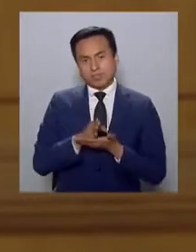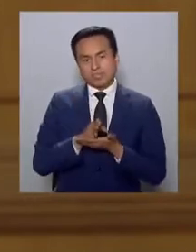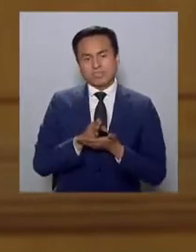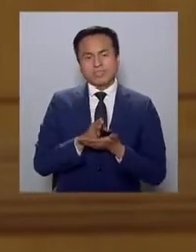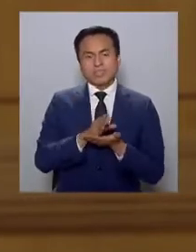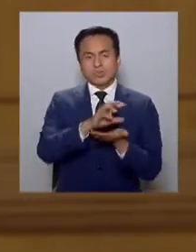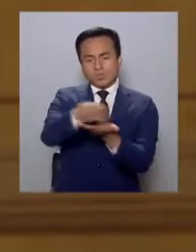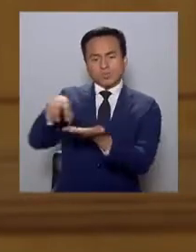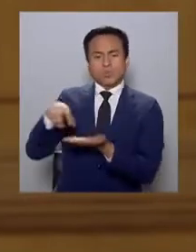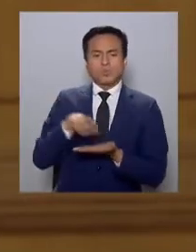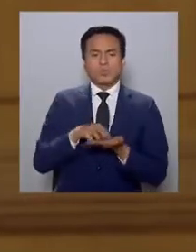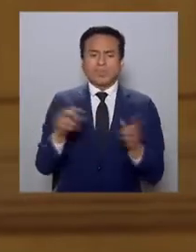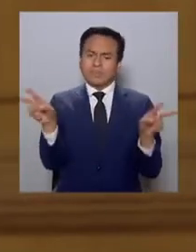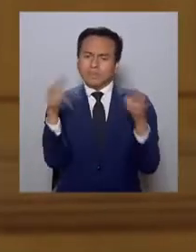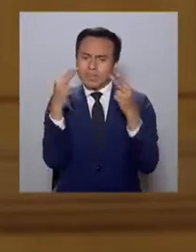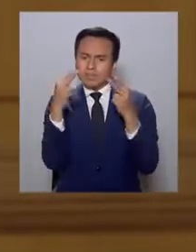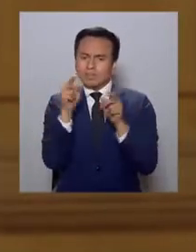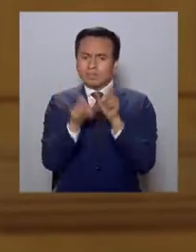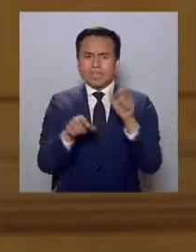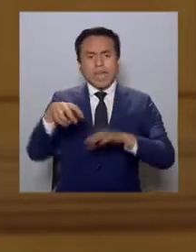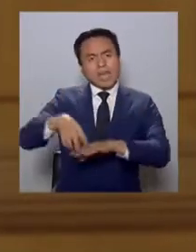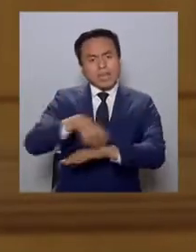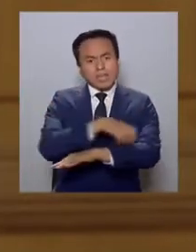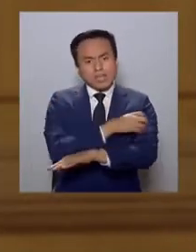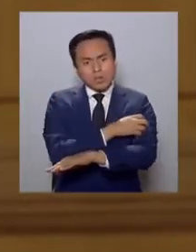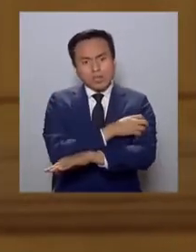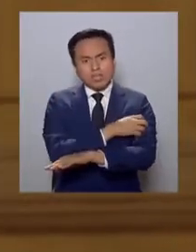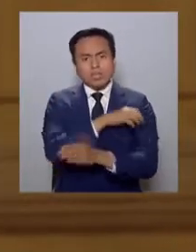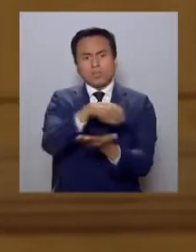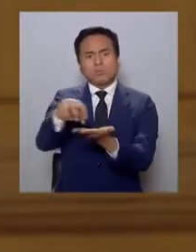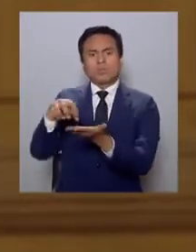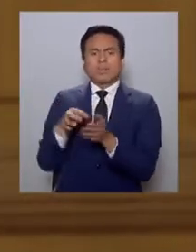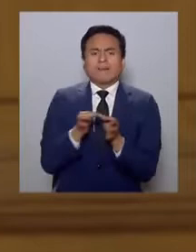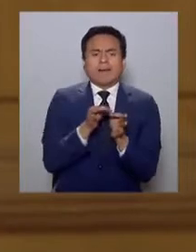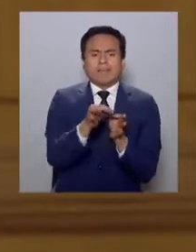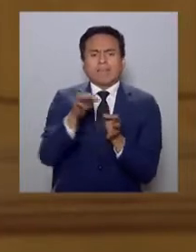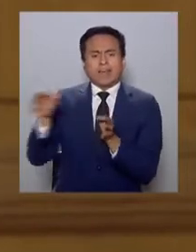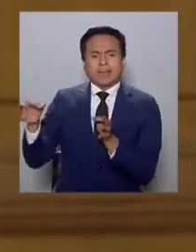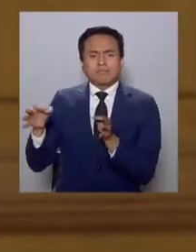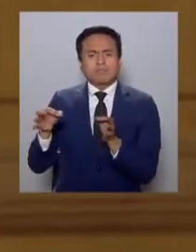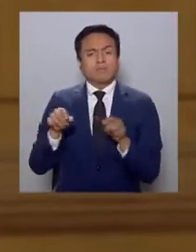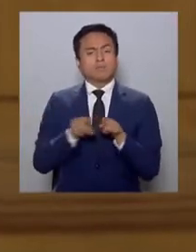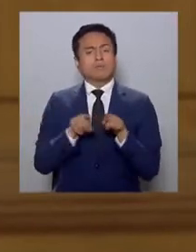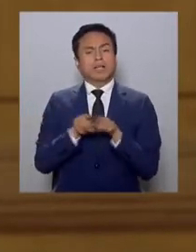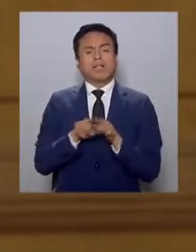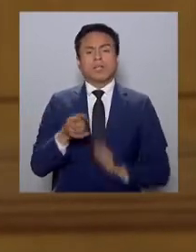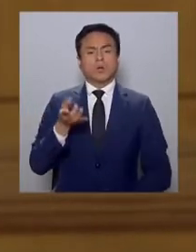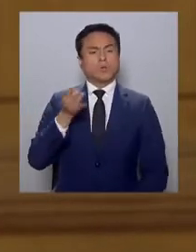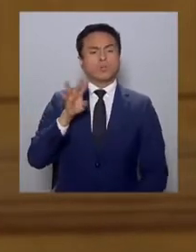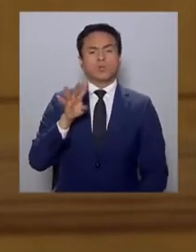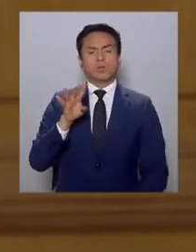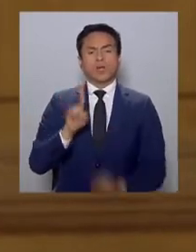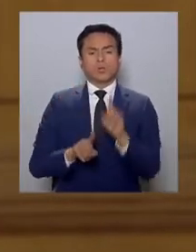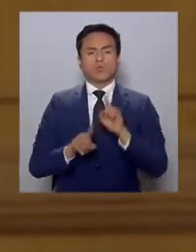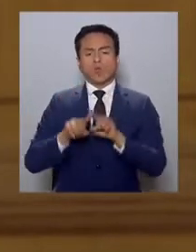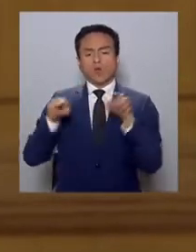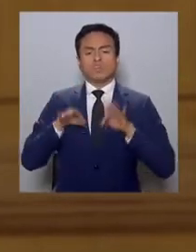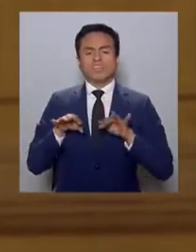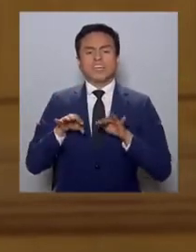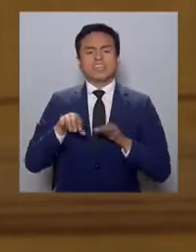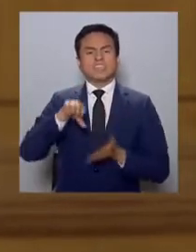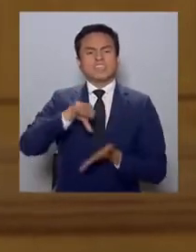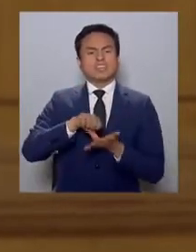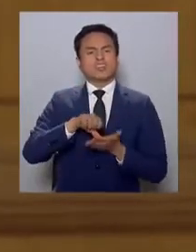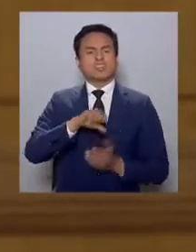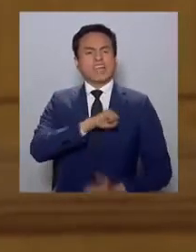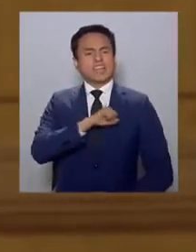los territorios, de quienes nos están viendo, en regiones, en comunas aisladas, no se tomen solamente desde alguna oficina en el centro